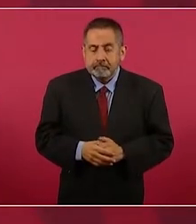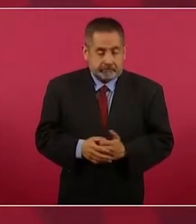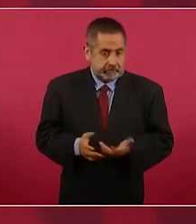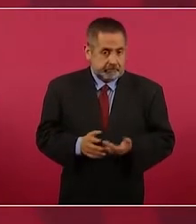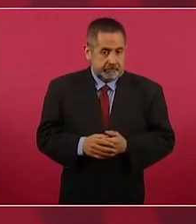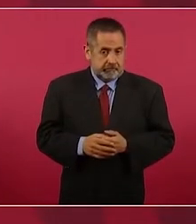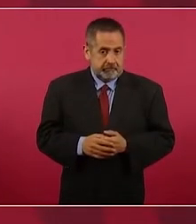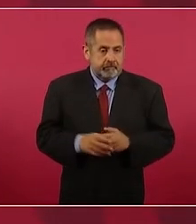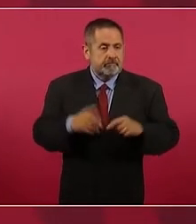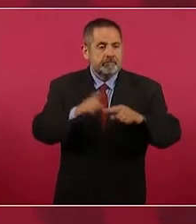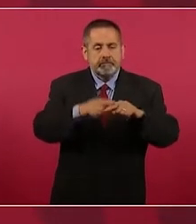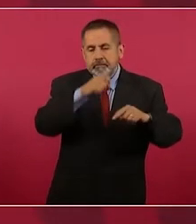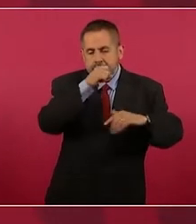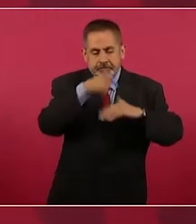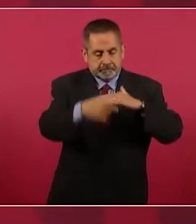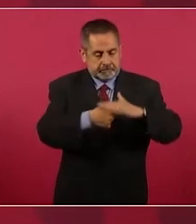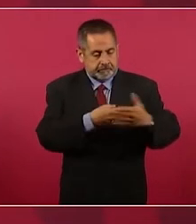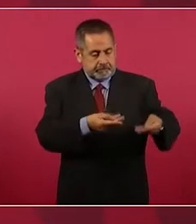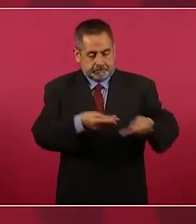¿Quién te informaba